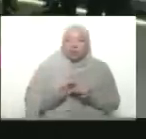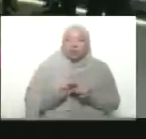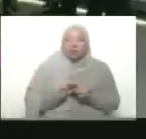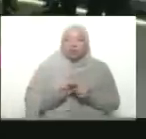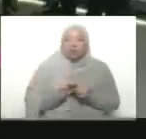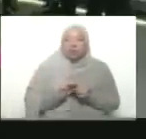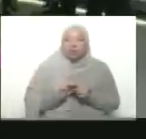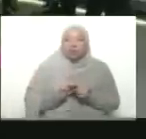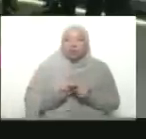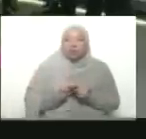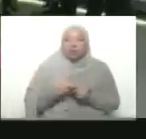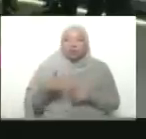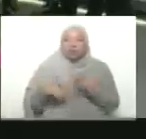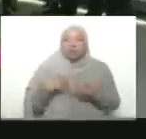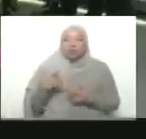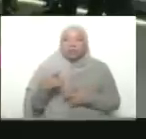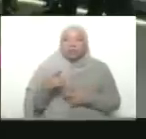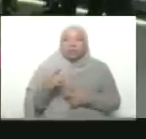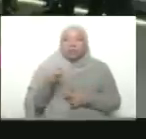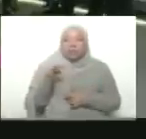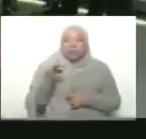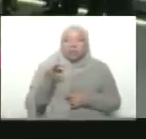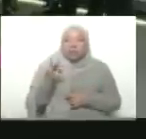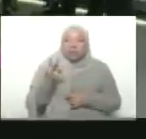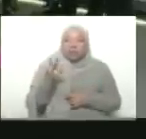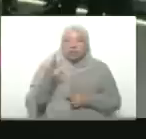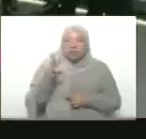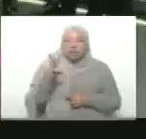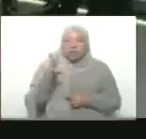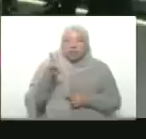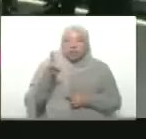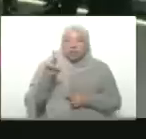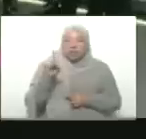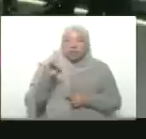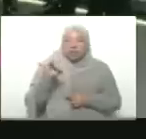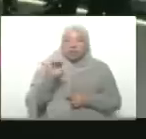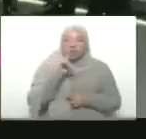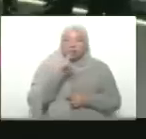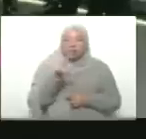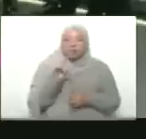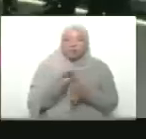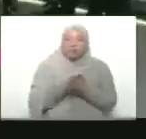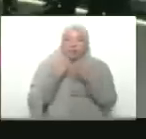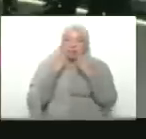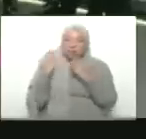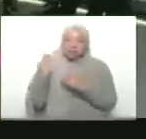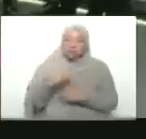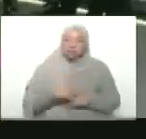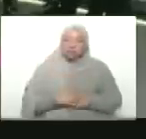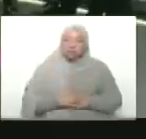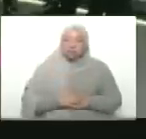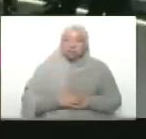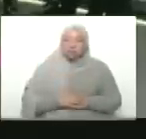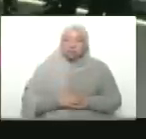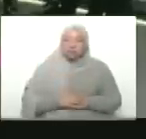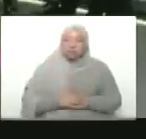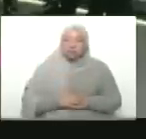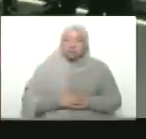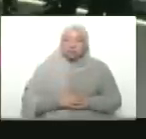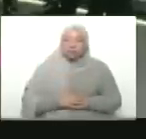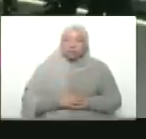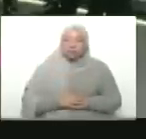destacando ese papel de fidias Mira yo me voy a parar por aquí y voy a pedir que venga la ministra de educación